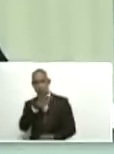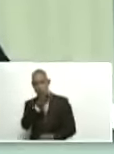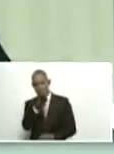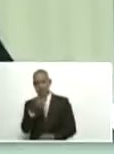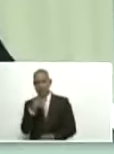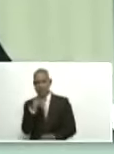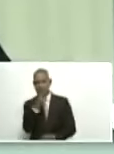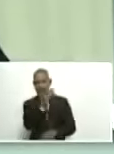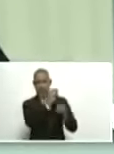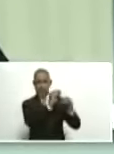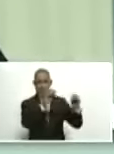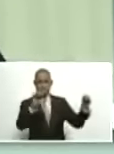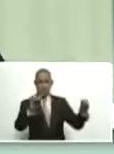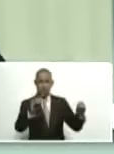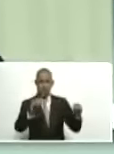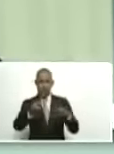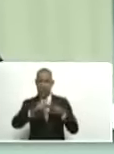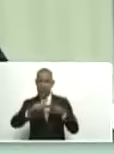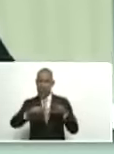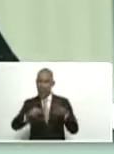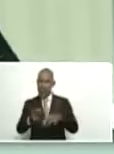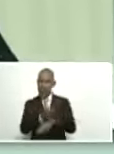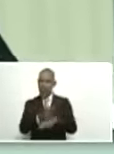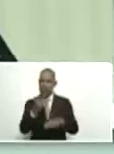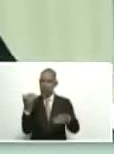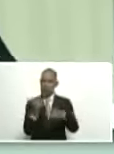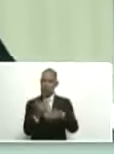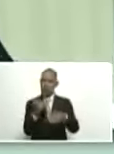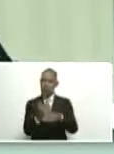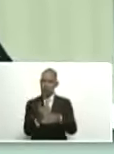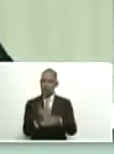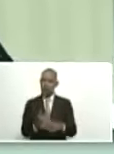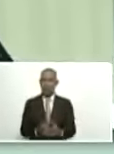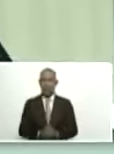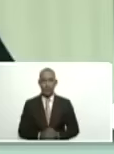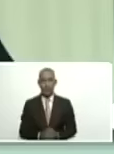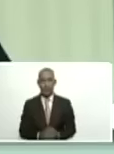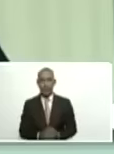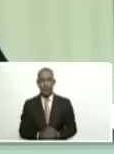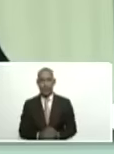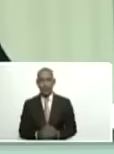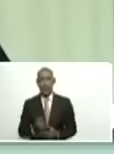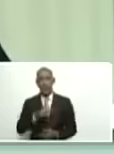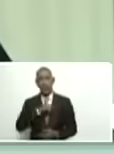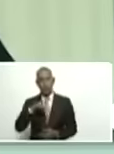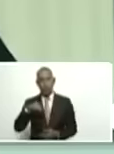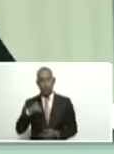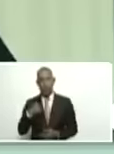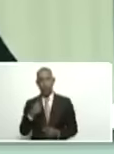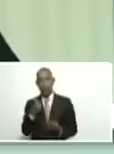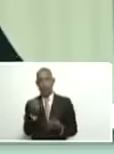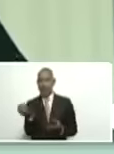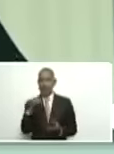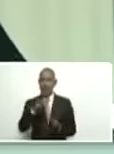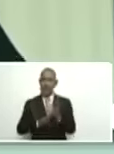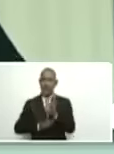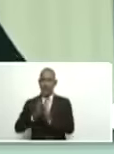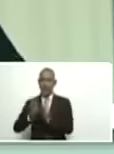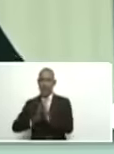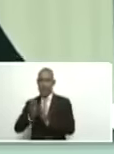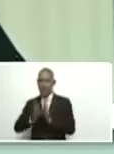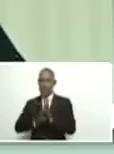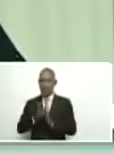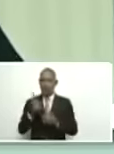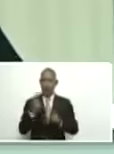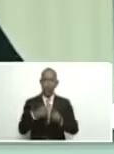el más importante nivel de gobierno, y van hacia el autogobierno comunal, que es lo que vendrían a desarrollar ahora las compañeras. Pero